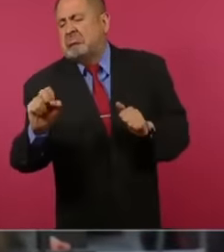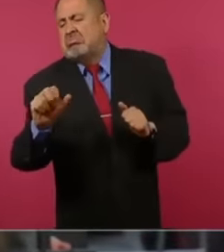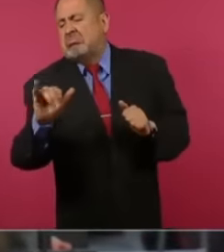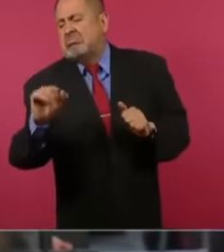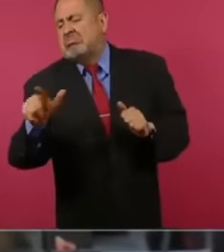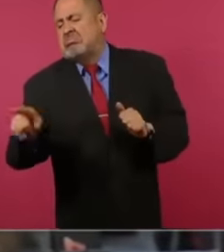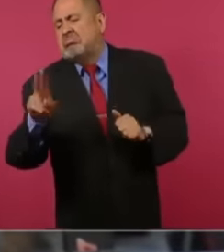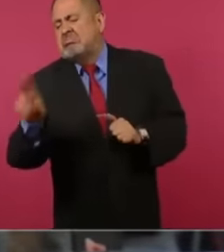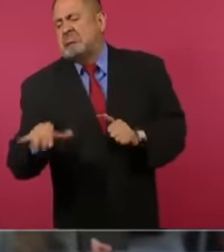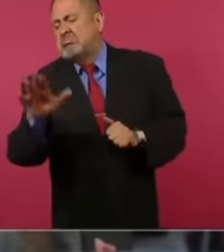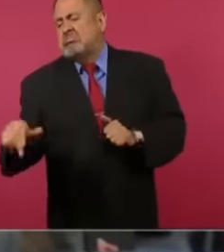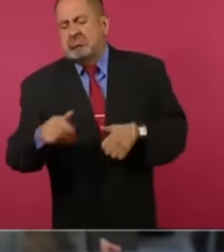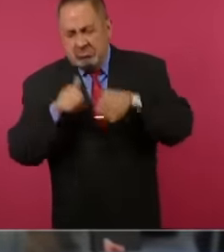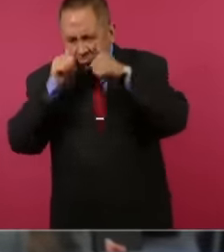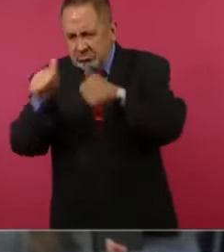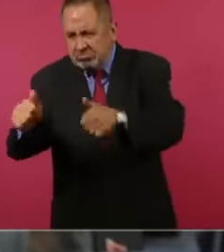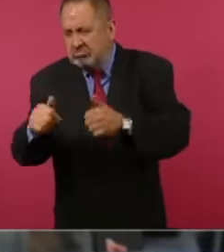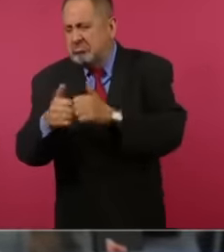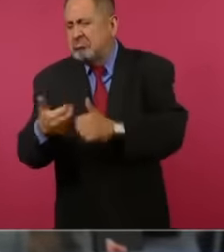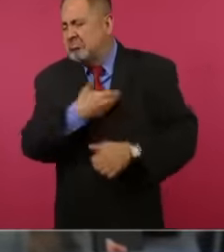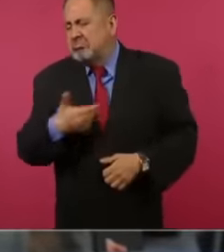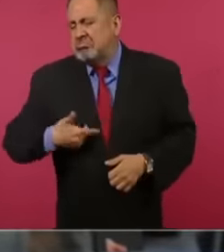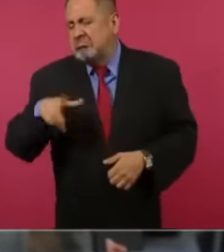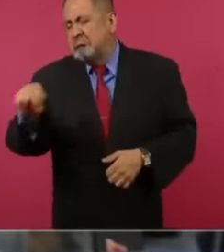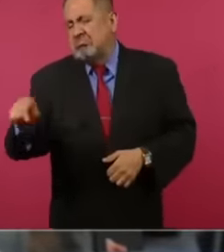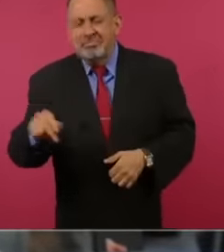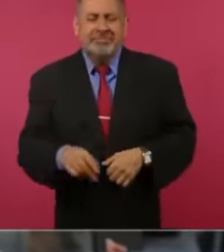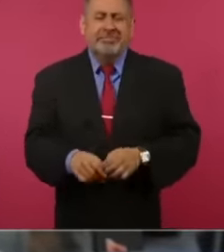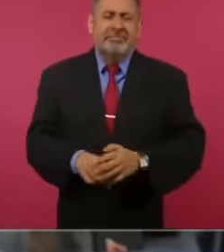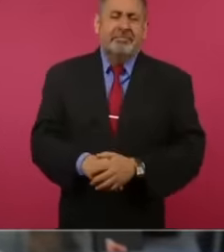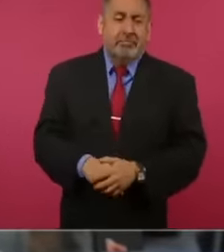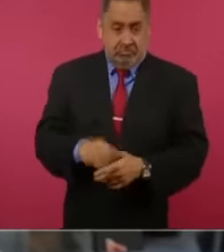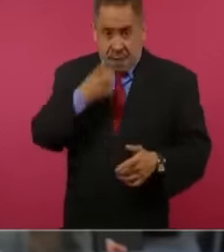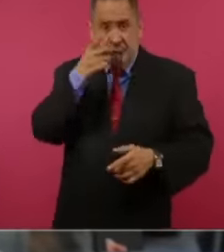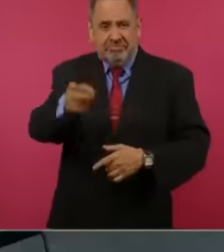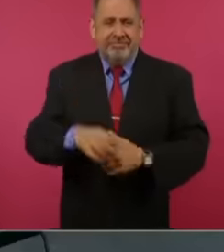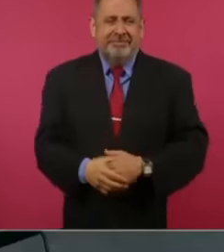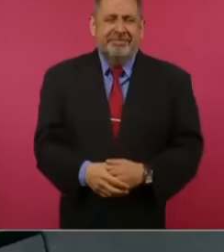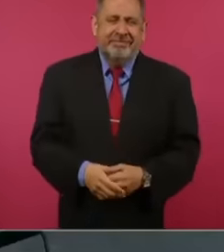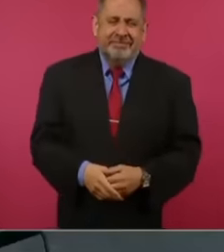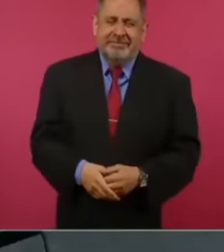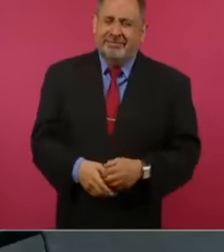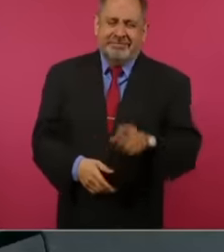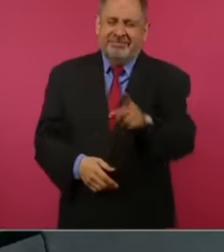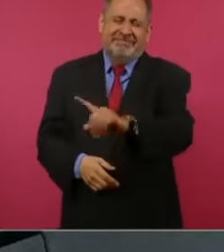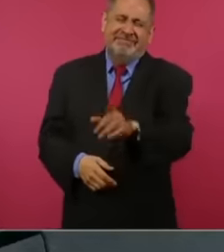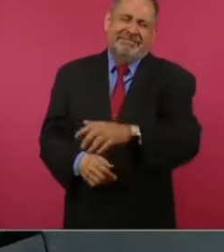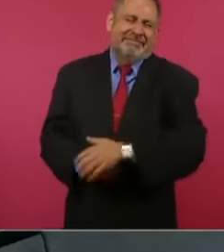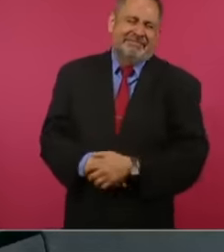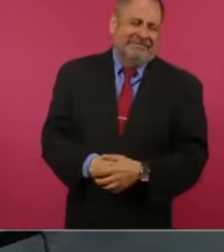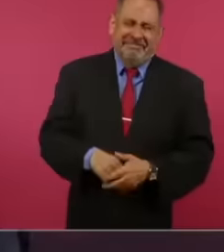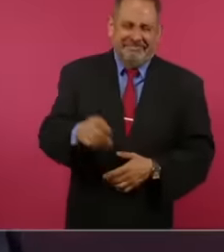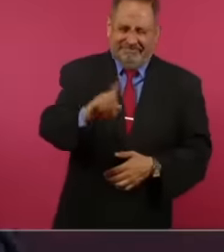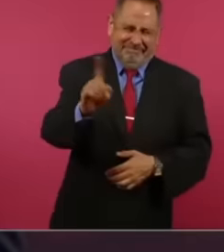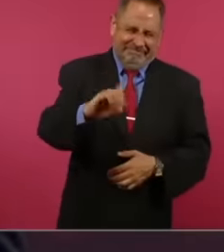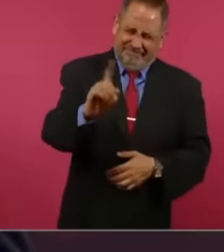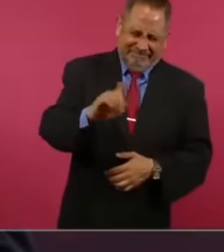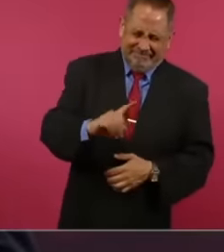Nunca los va a escuchar el presidente. No. Eso les dijo. No. escuchamos todo, a toda la